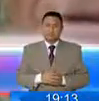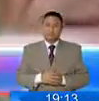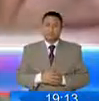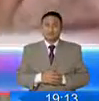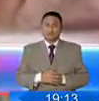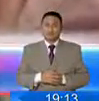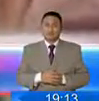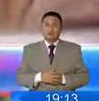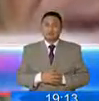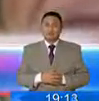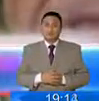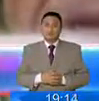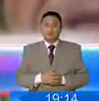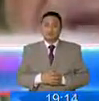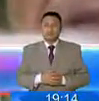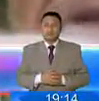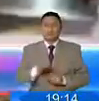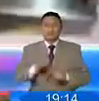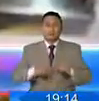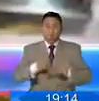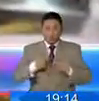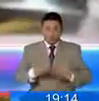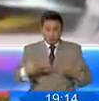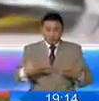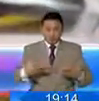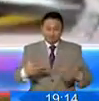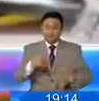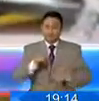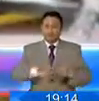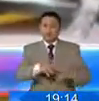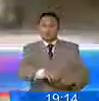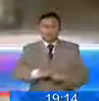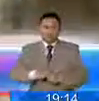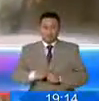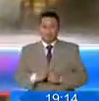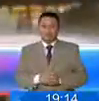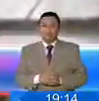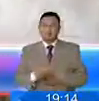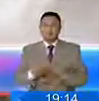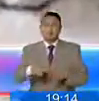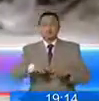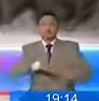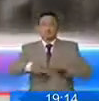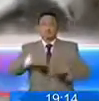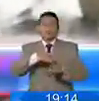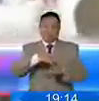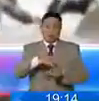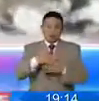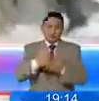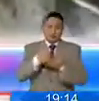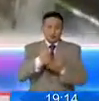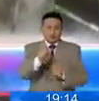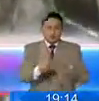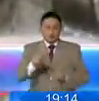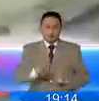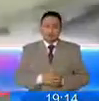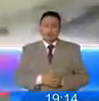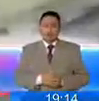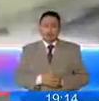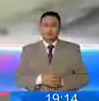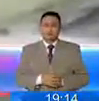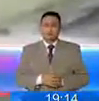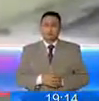jodió todo. No va a sacar nada. Gestión de riesgos trabaja en el lugar para poder ayudar a los damnificados. La una